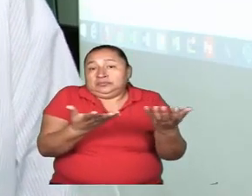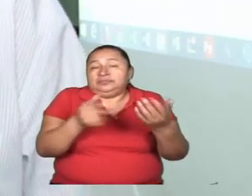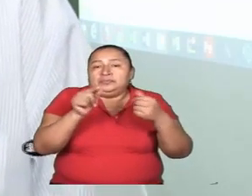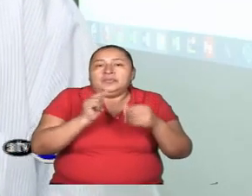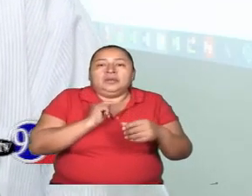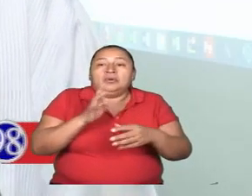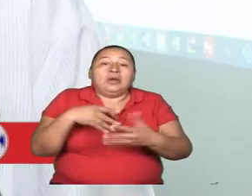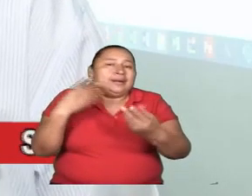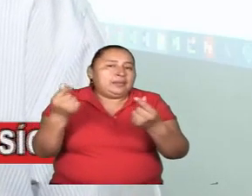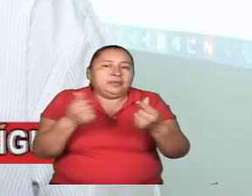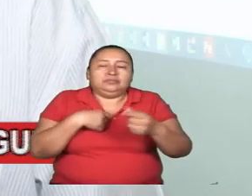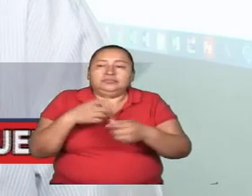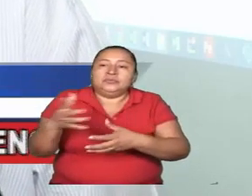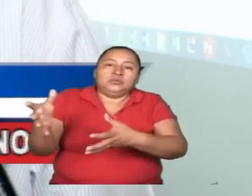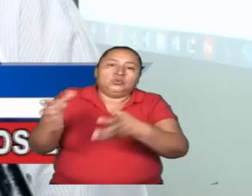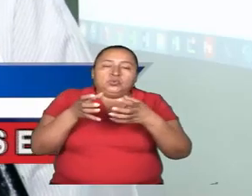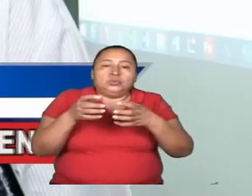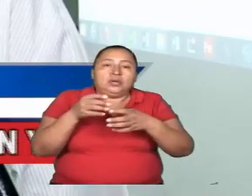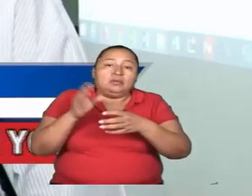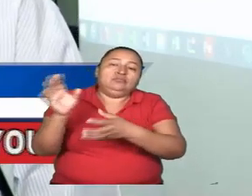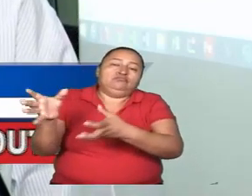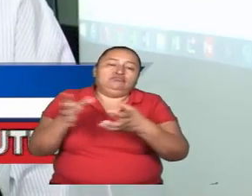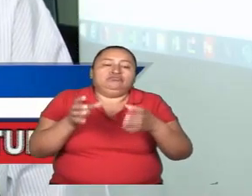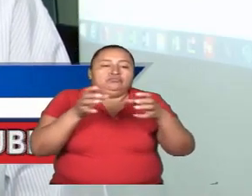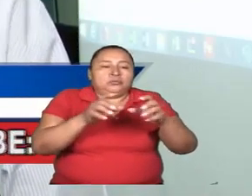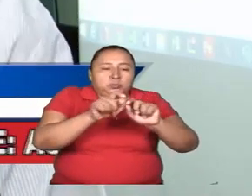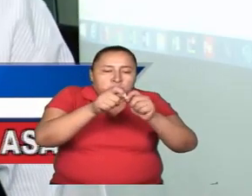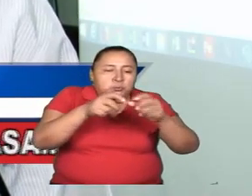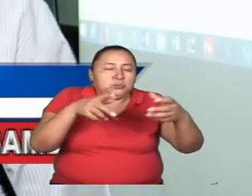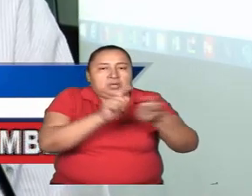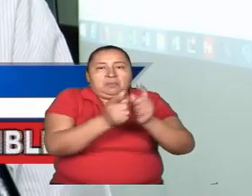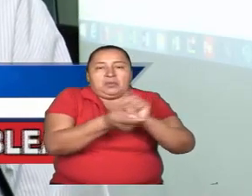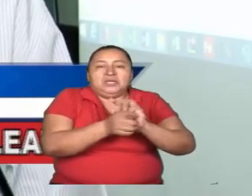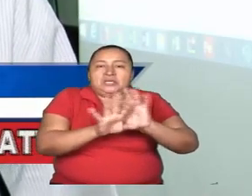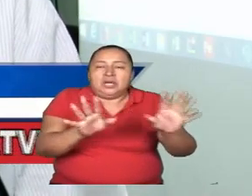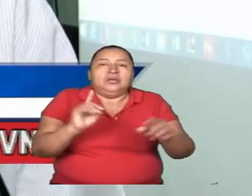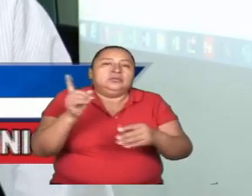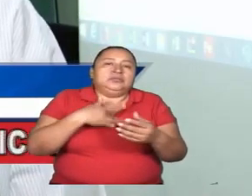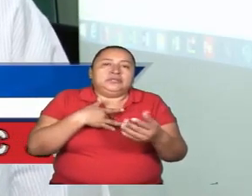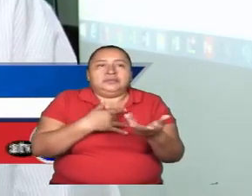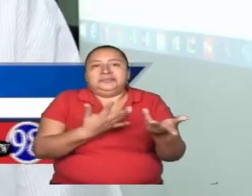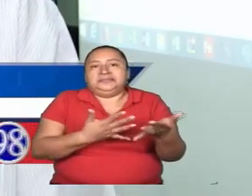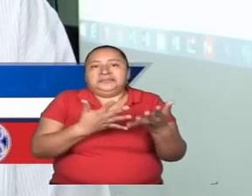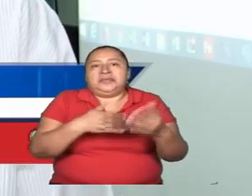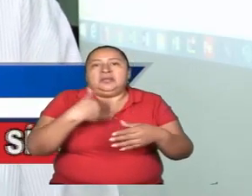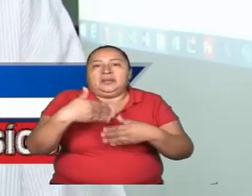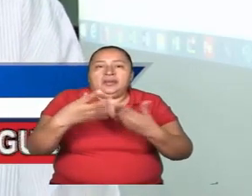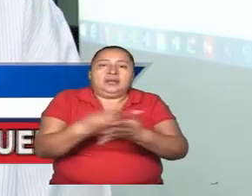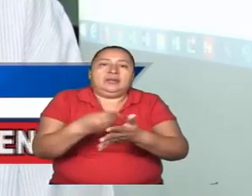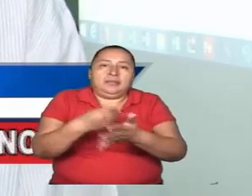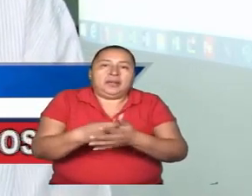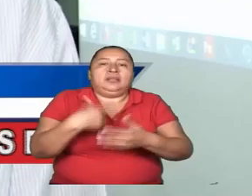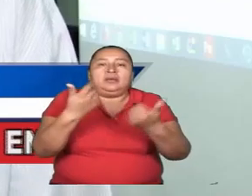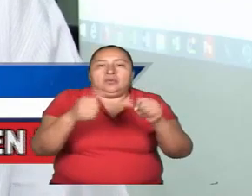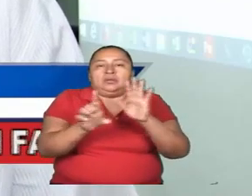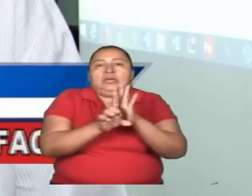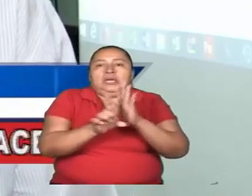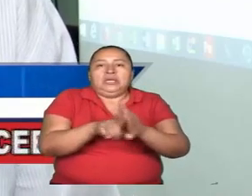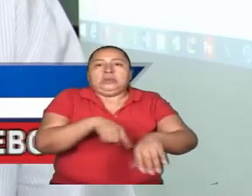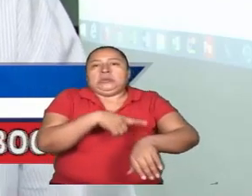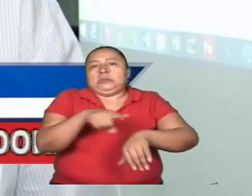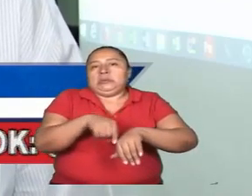tener prácticamente, ir a sacar de nuestra bodega, ir a hacer nada más la reposición y no iniciar en ese momento un proceso de compra que por la ley te tarda